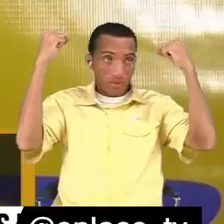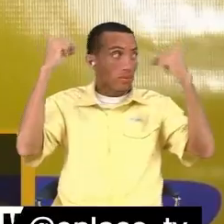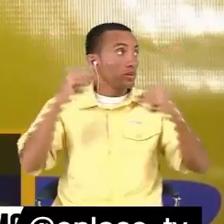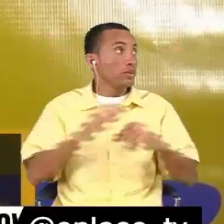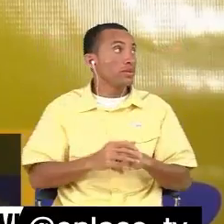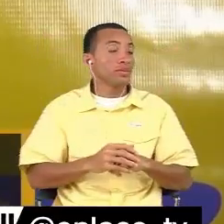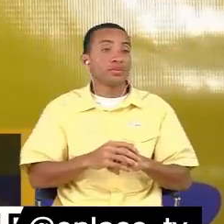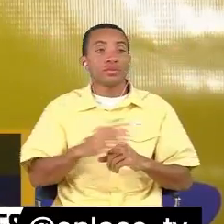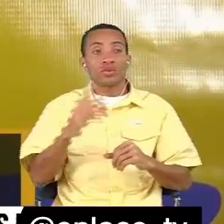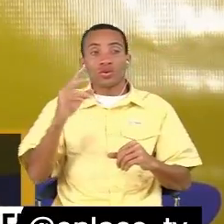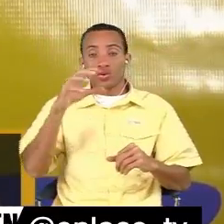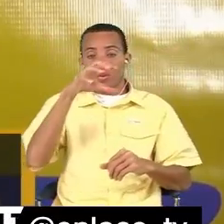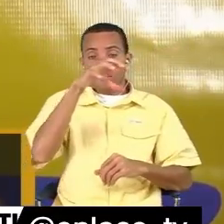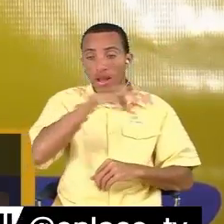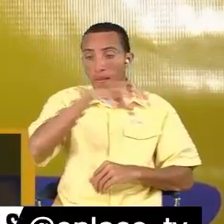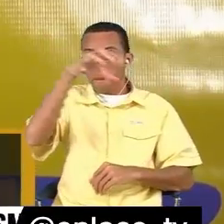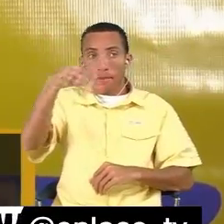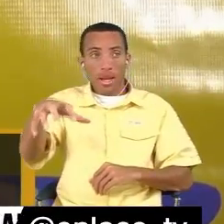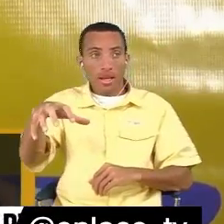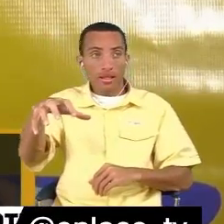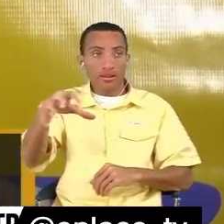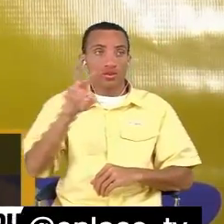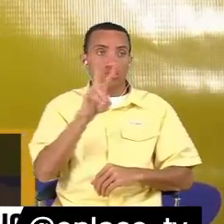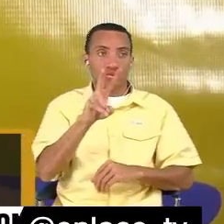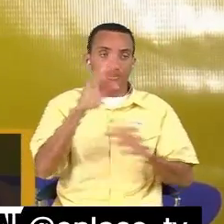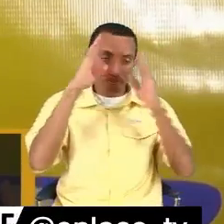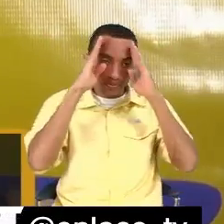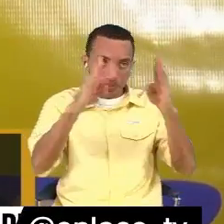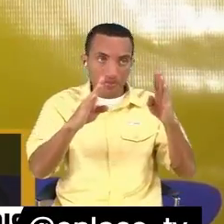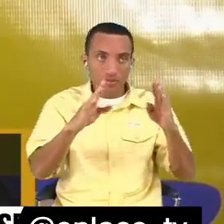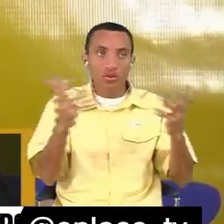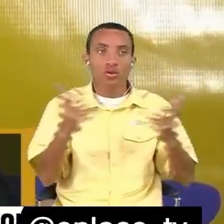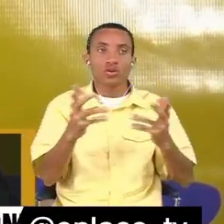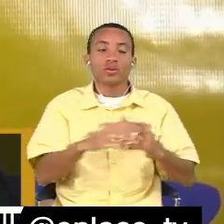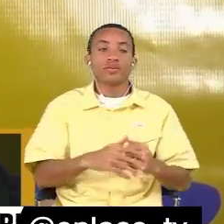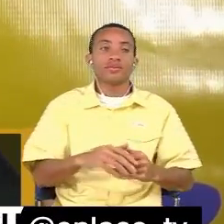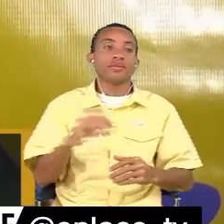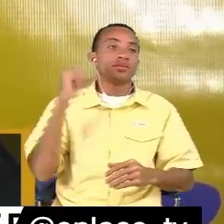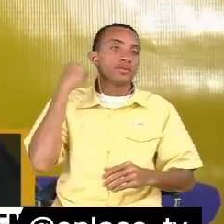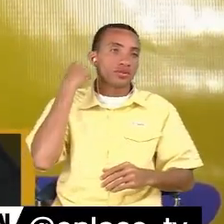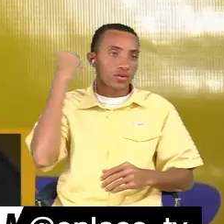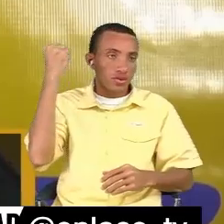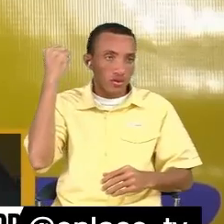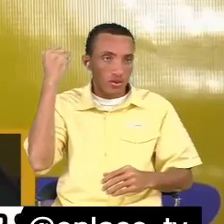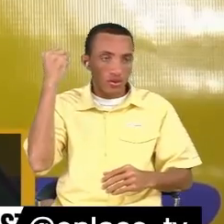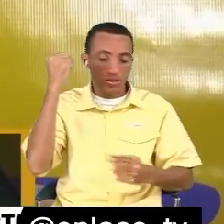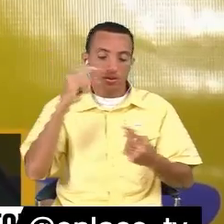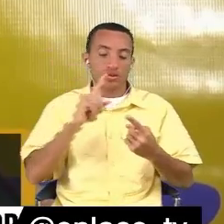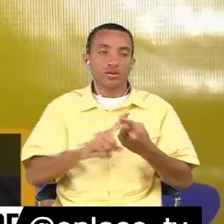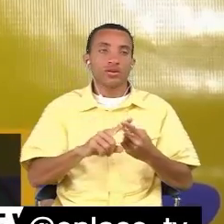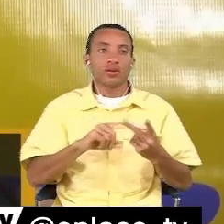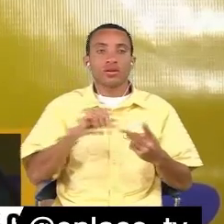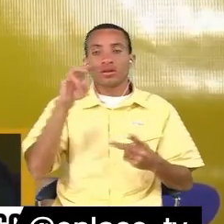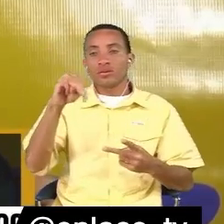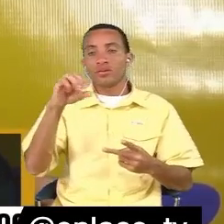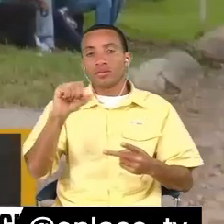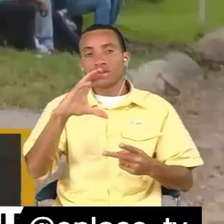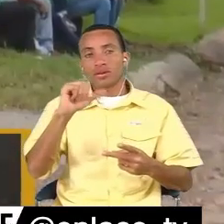puntos de atención, tres inicialmente, que era en el municipio del Socorro, en el sector de Macanillo. Allí